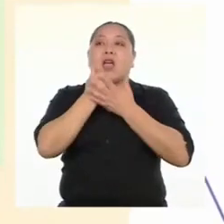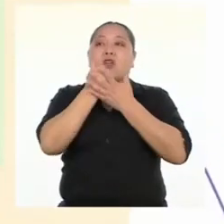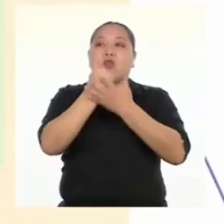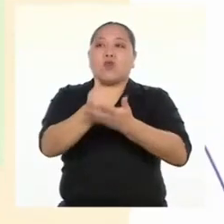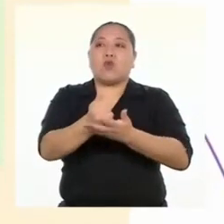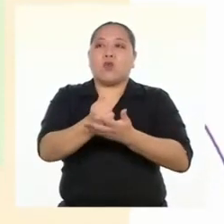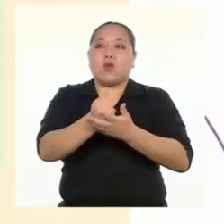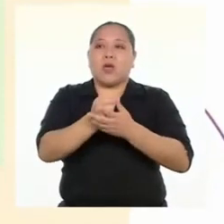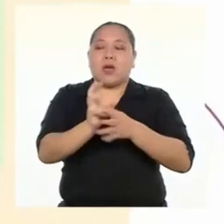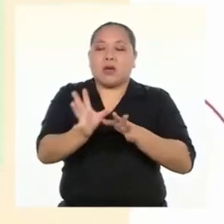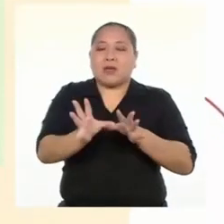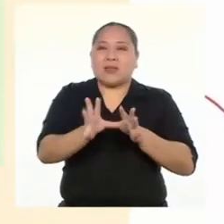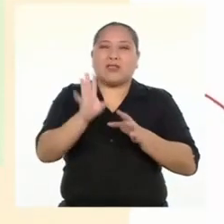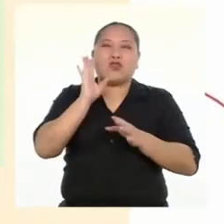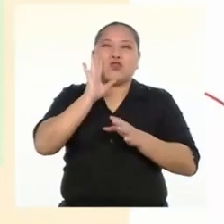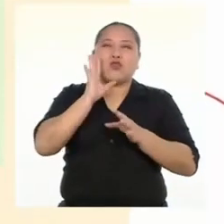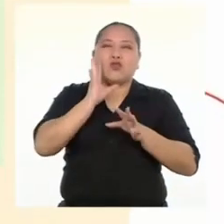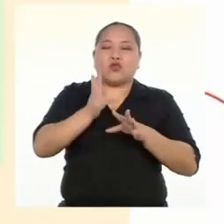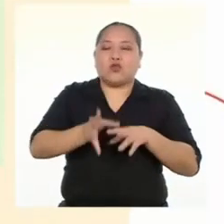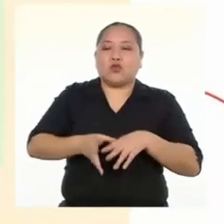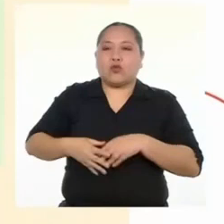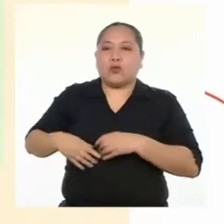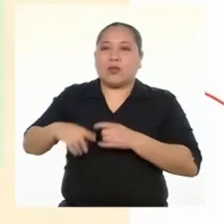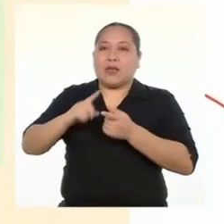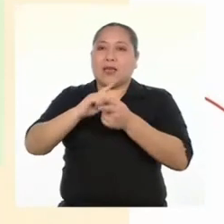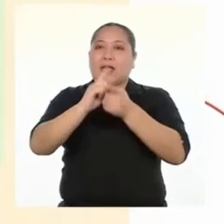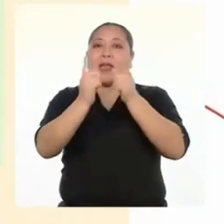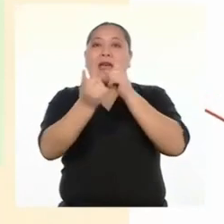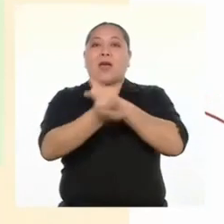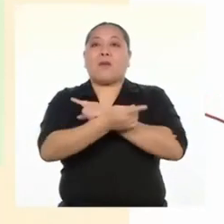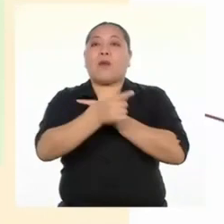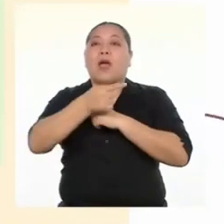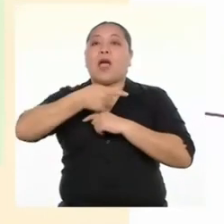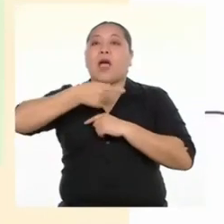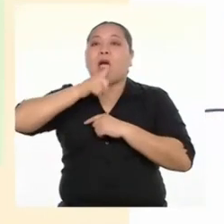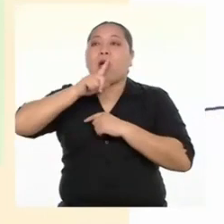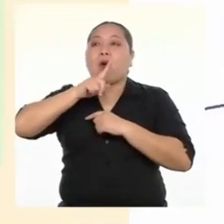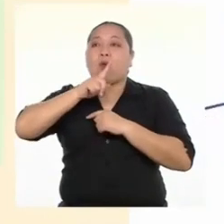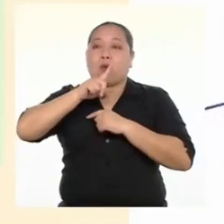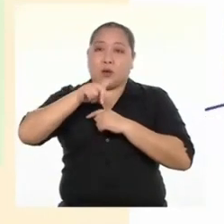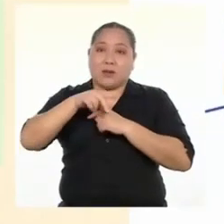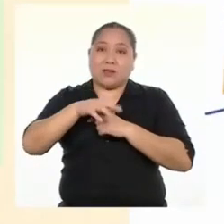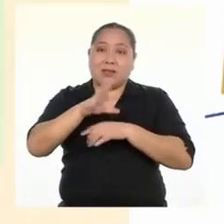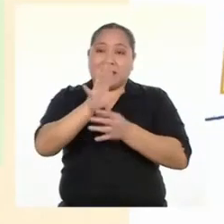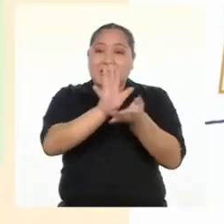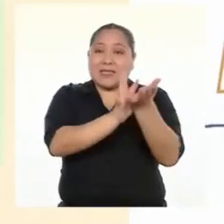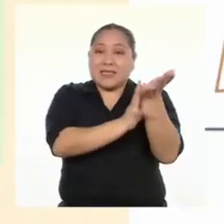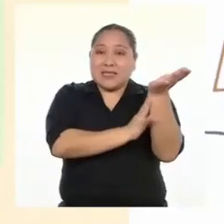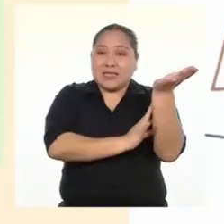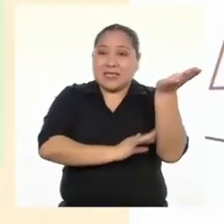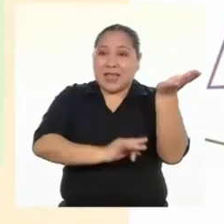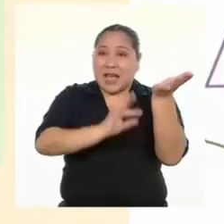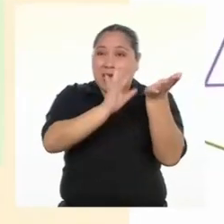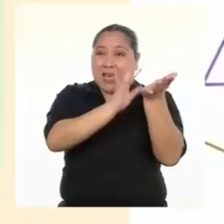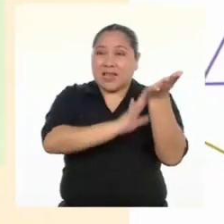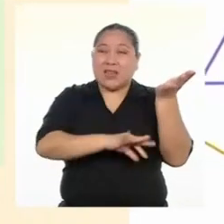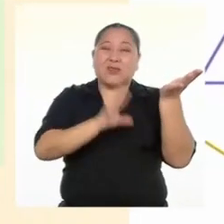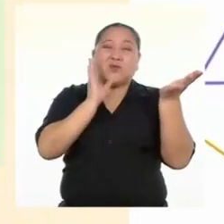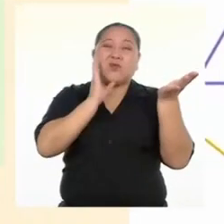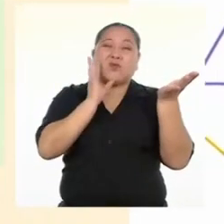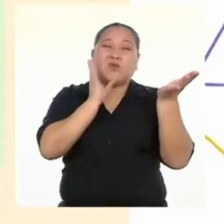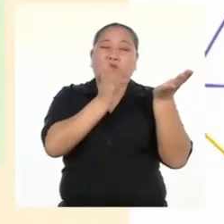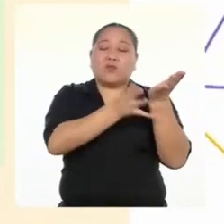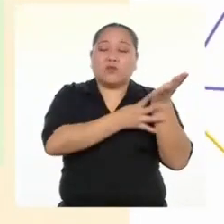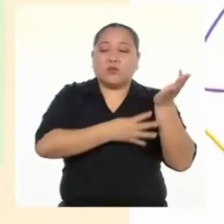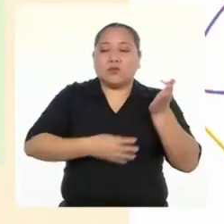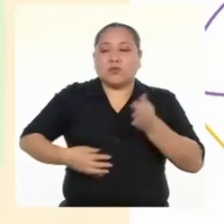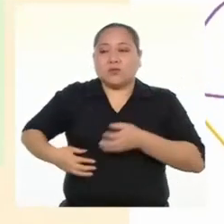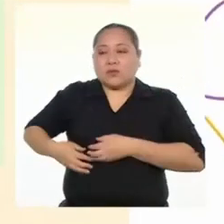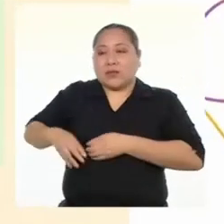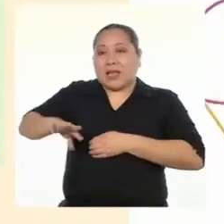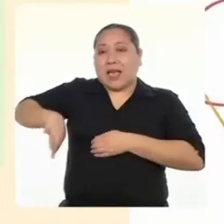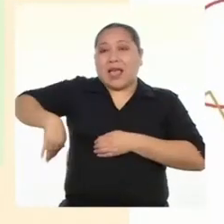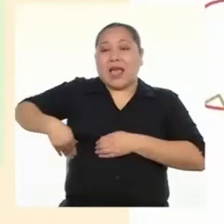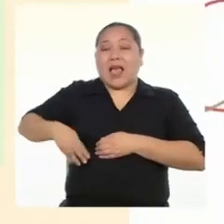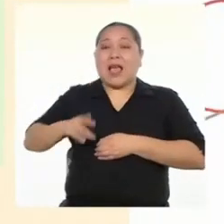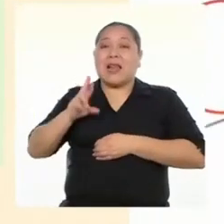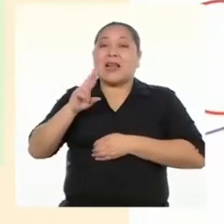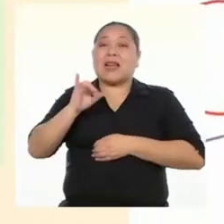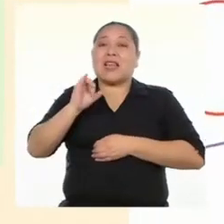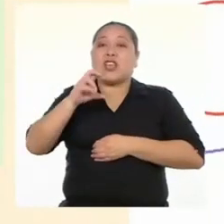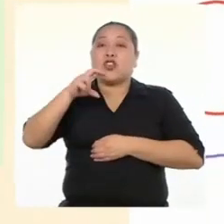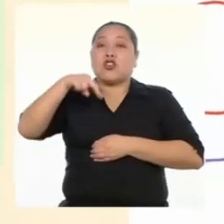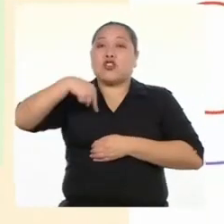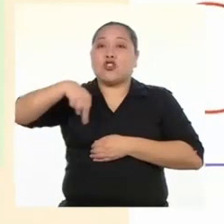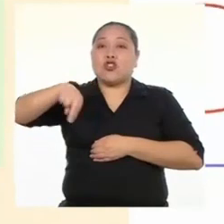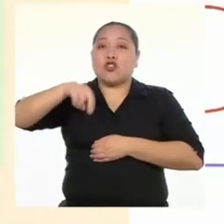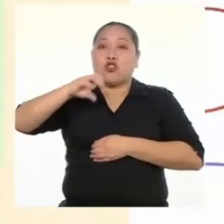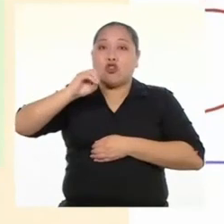recuperar casi por completo el agua y productos útiles que salen de la sangre junto a los desechos. Al hacer esto, el